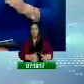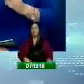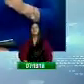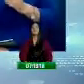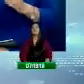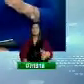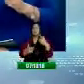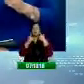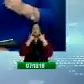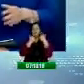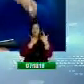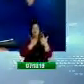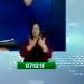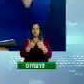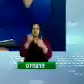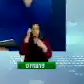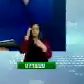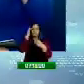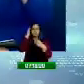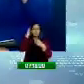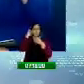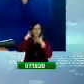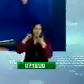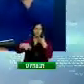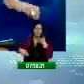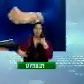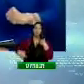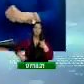uso adecuado de las mismas. Ministro,